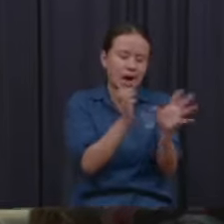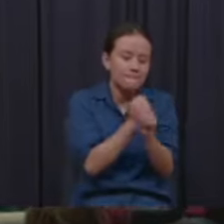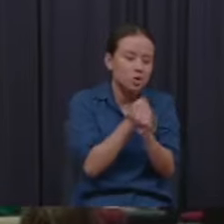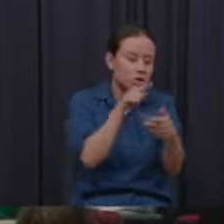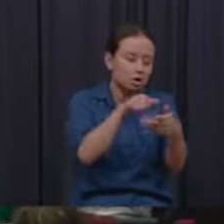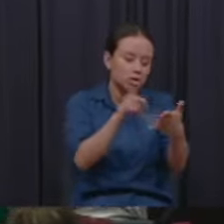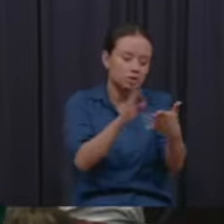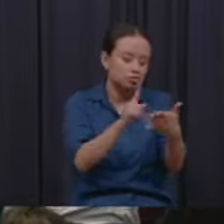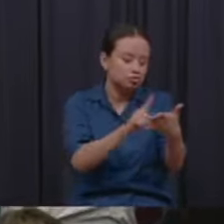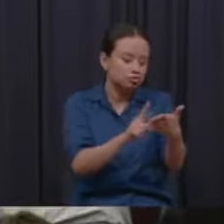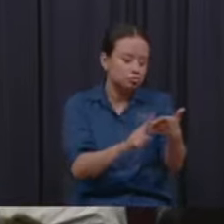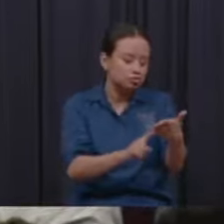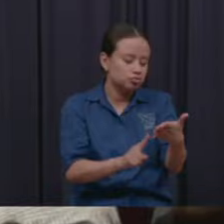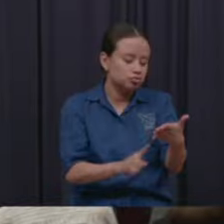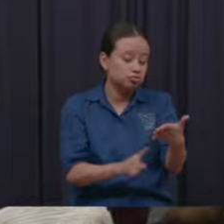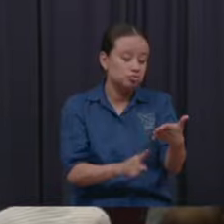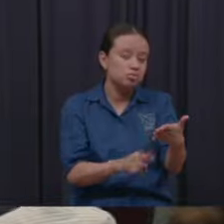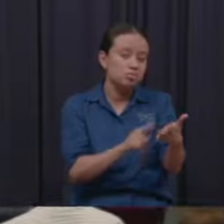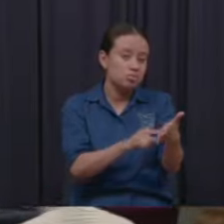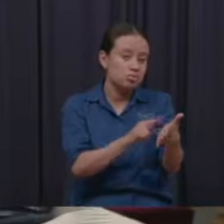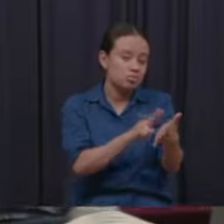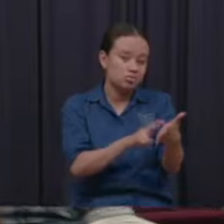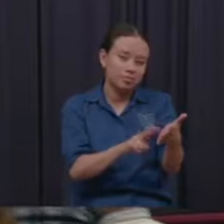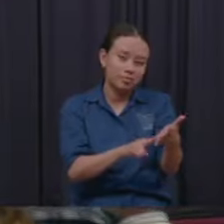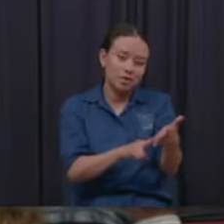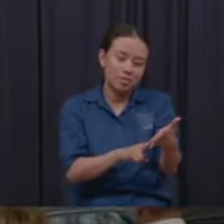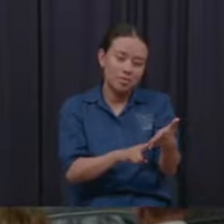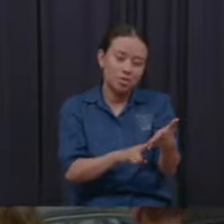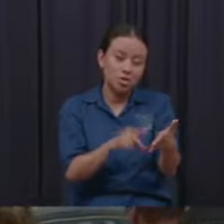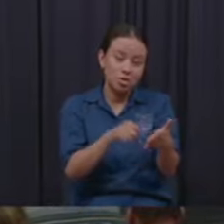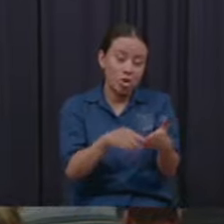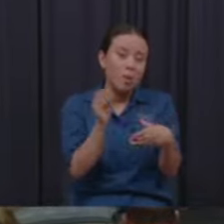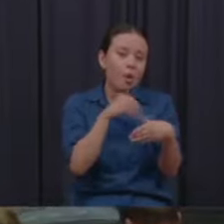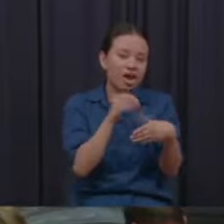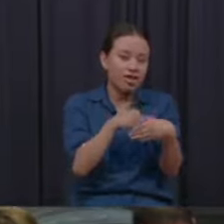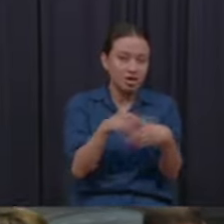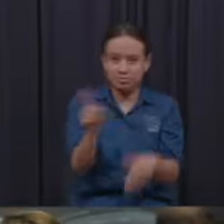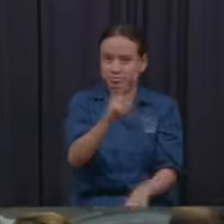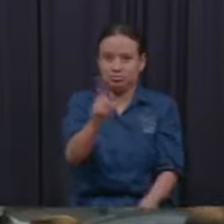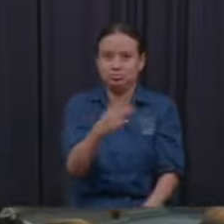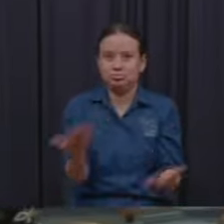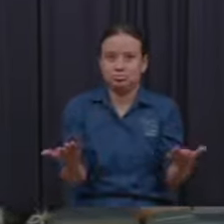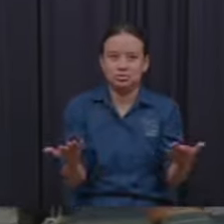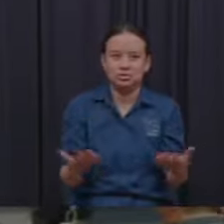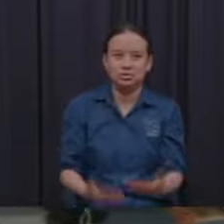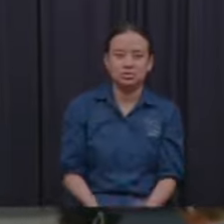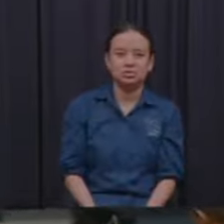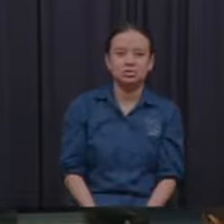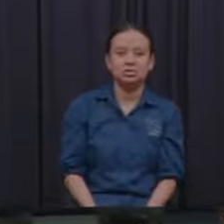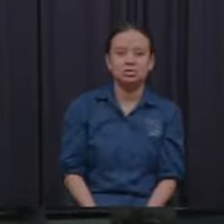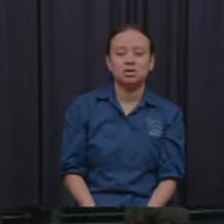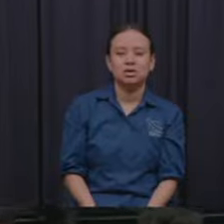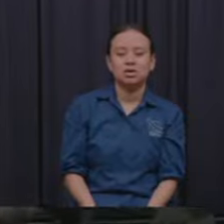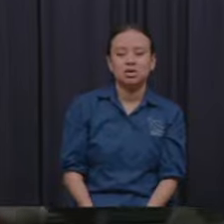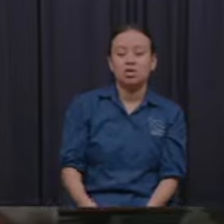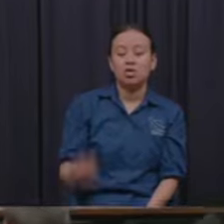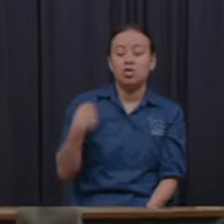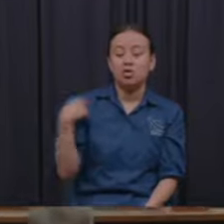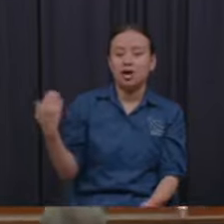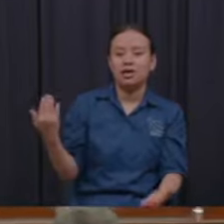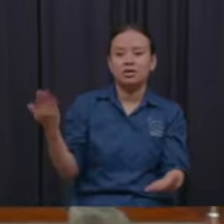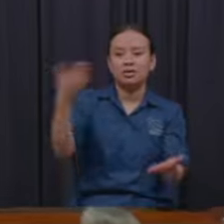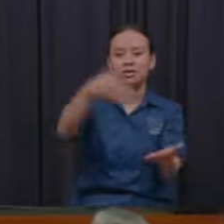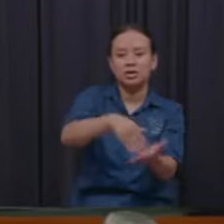delante de la presencia del Señor. Habíamos llegado a una actividad en Colombia. Yo tenía 15 años, hermano. Y